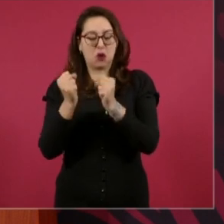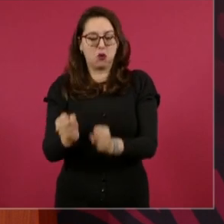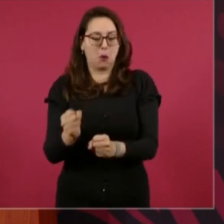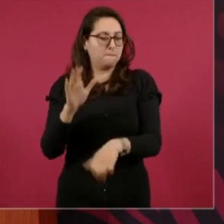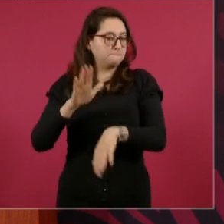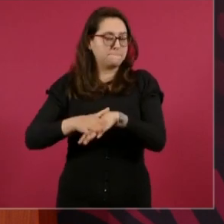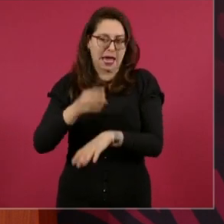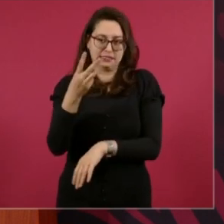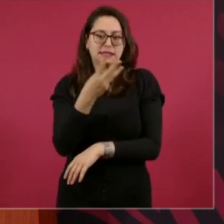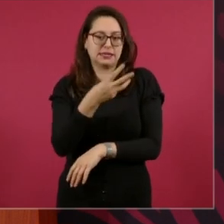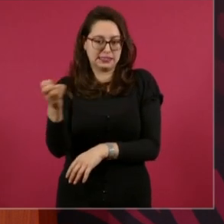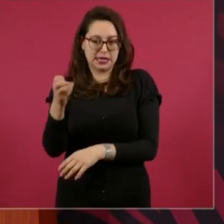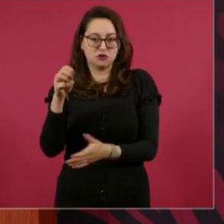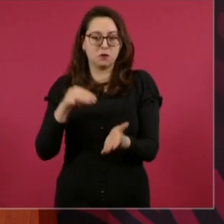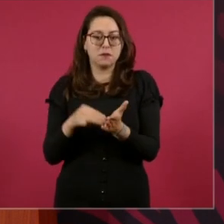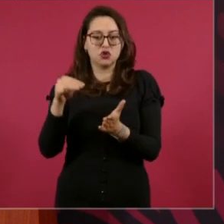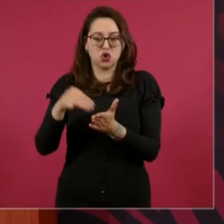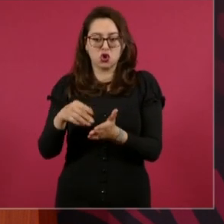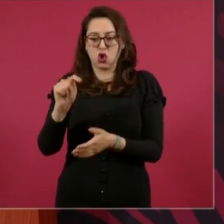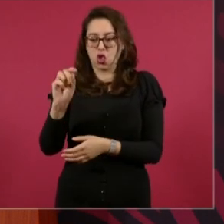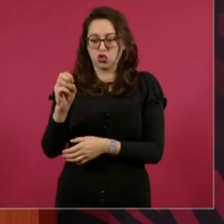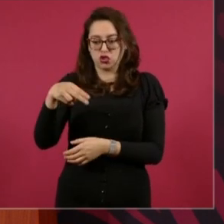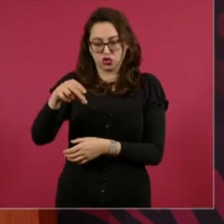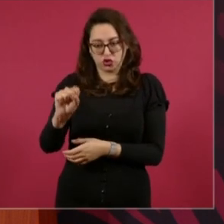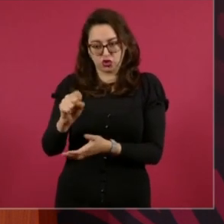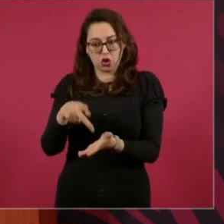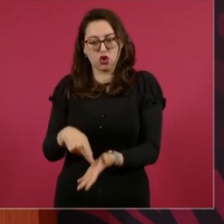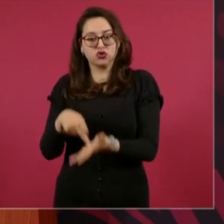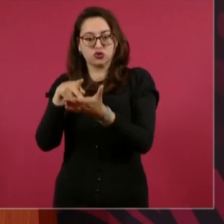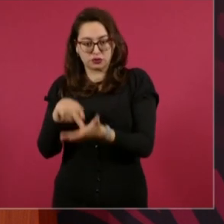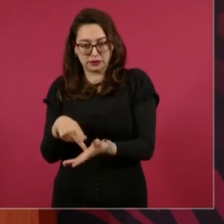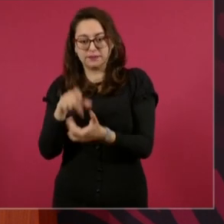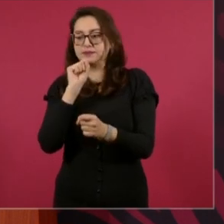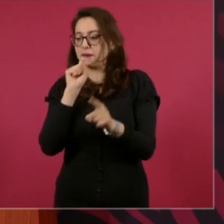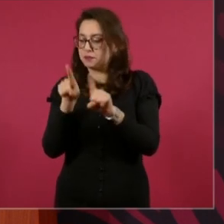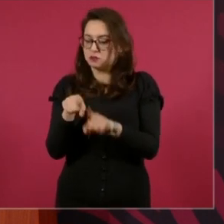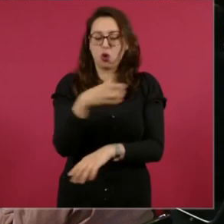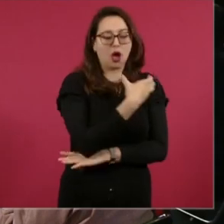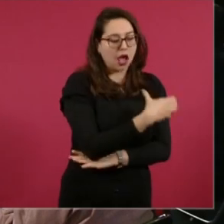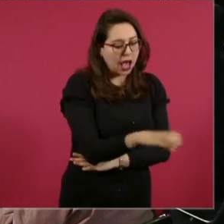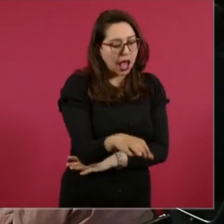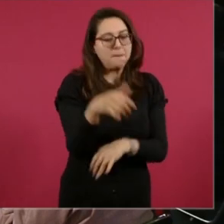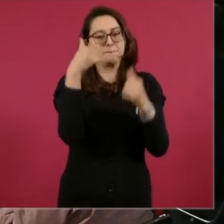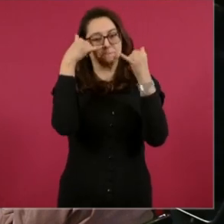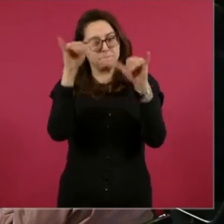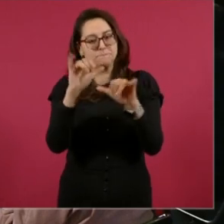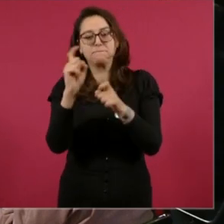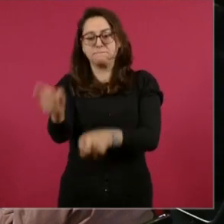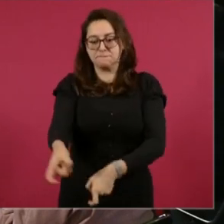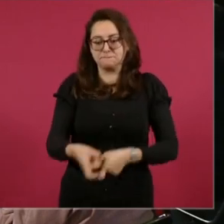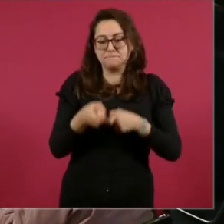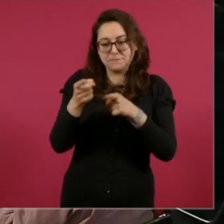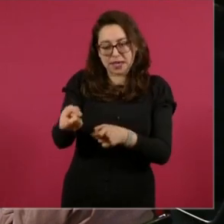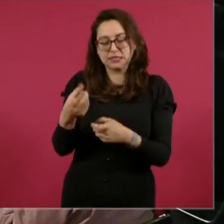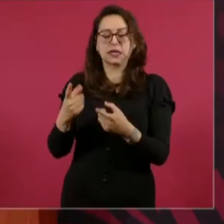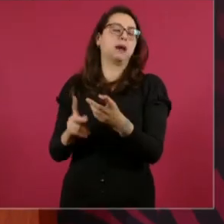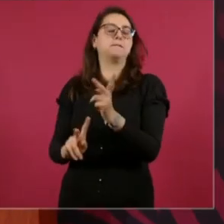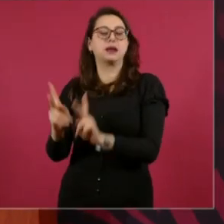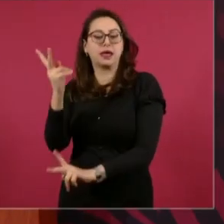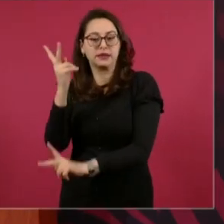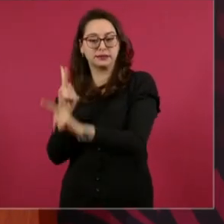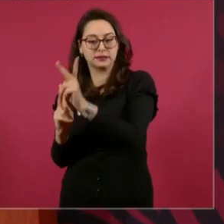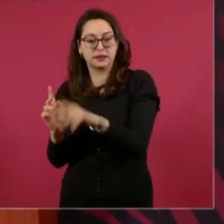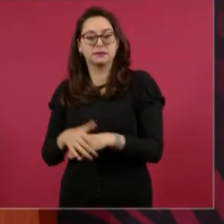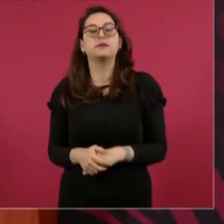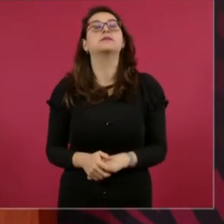300 millones de toneladas. Aquí incluimos obviamente la agricultura, la ganadería, la pesca y la acuacultura. Es